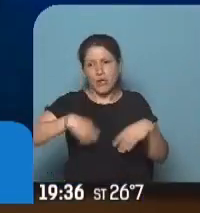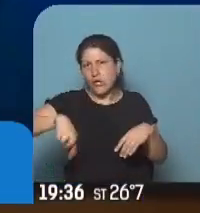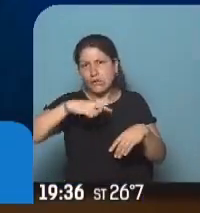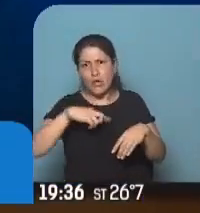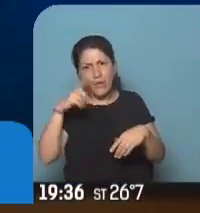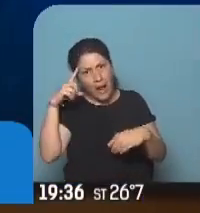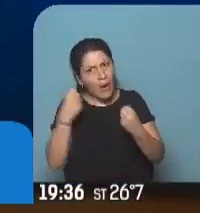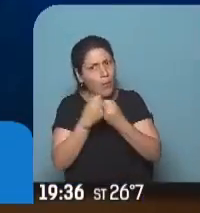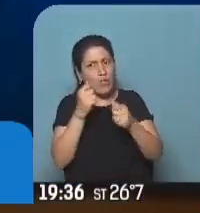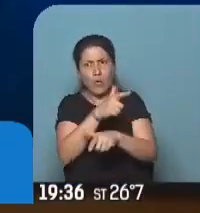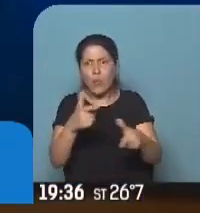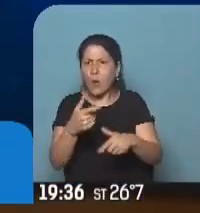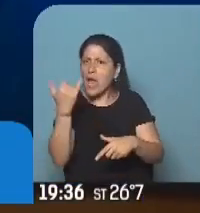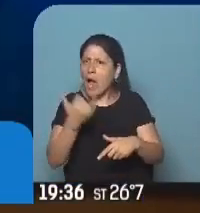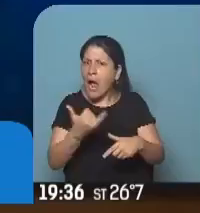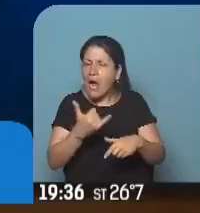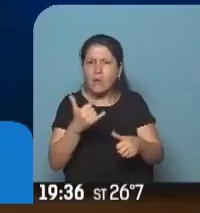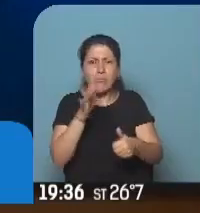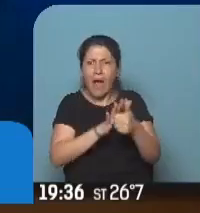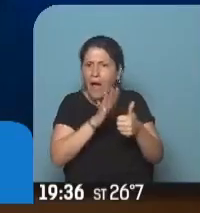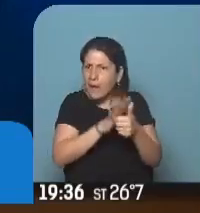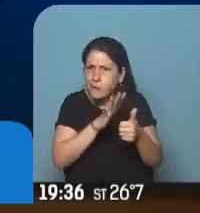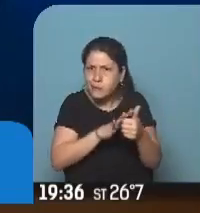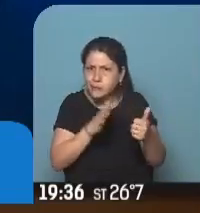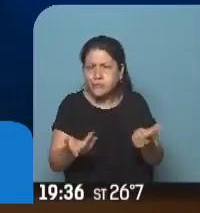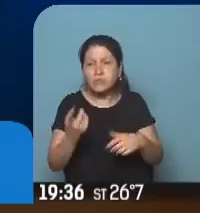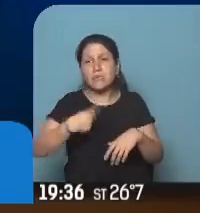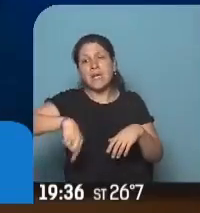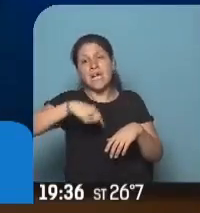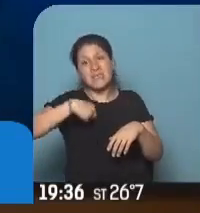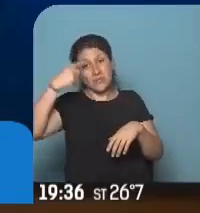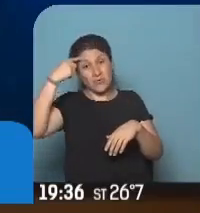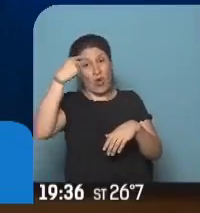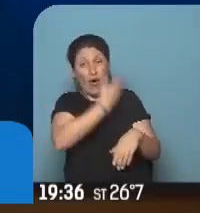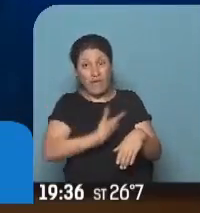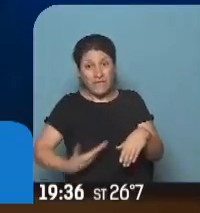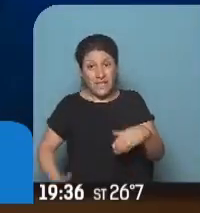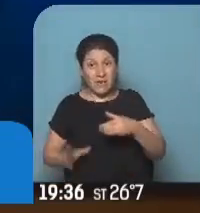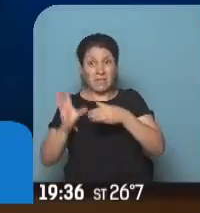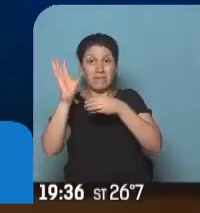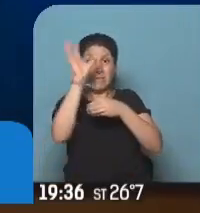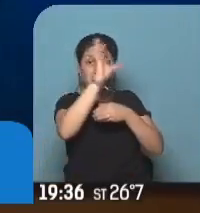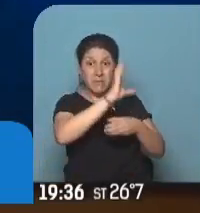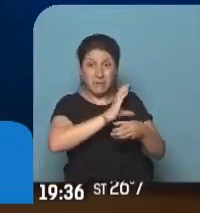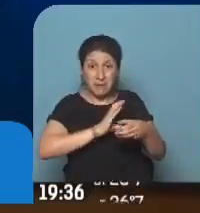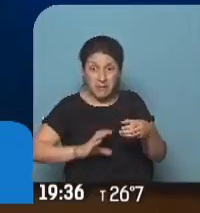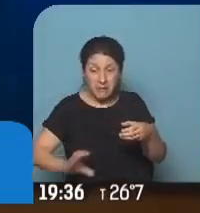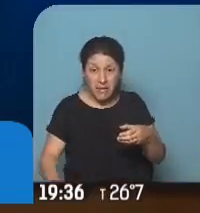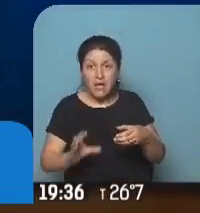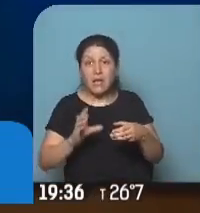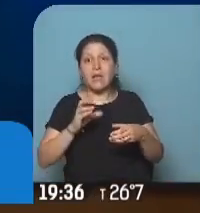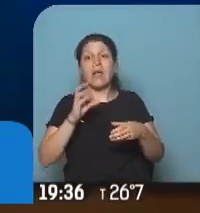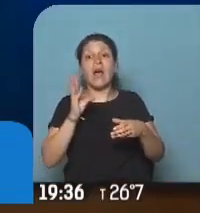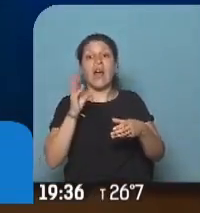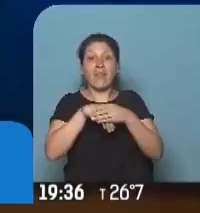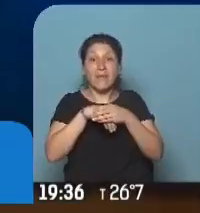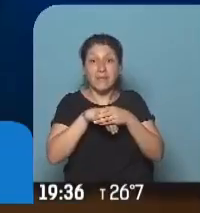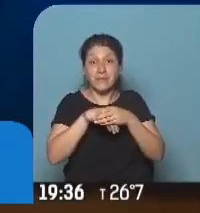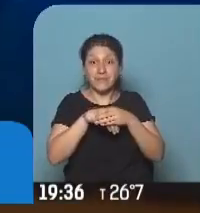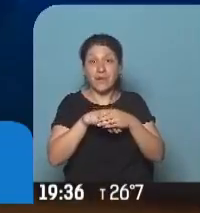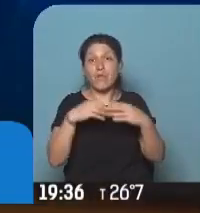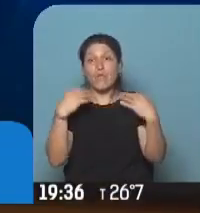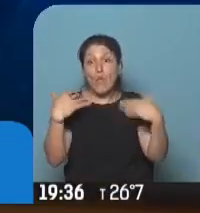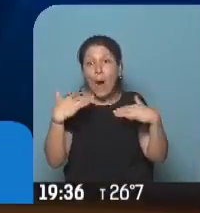estos abusos. Entonces, el hecho de que hayan dicho que van a considerar cancelarles la entrada al país, congelar los bienes en estos países, es un mensaje